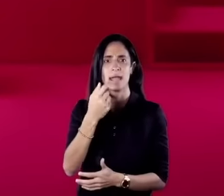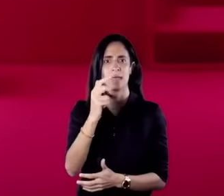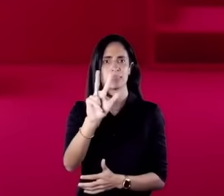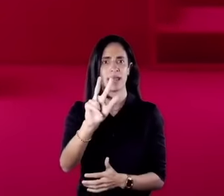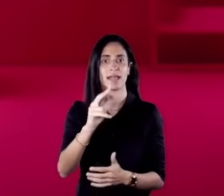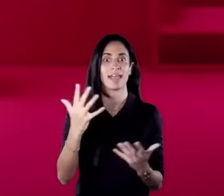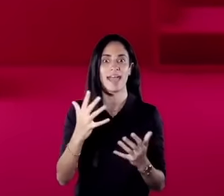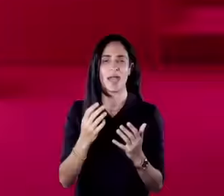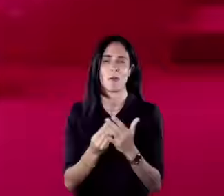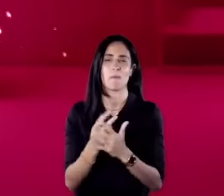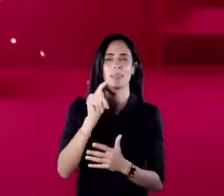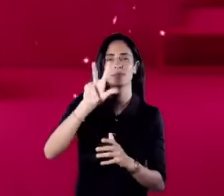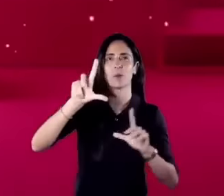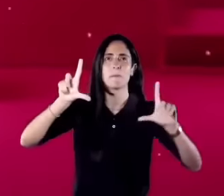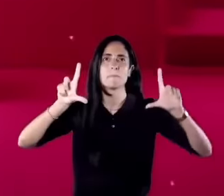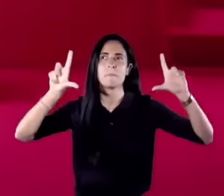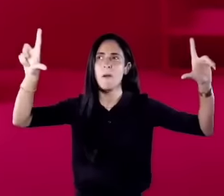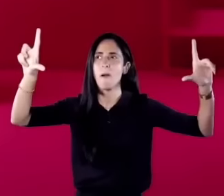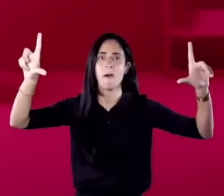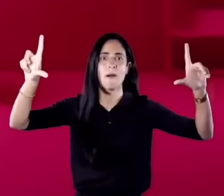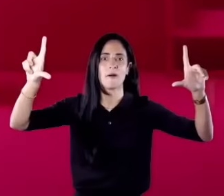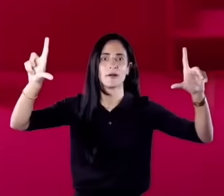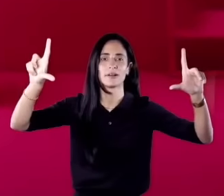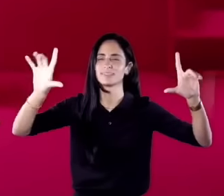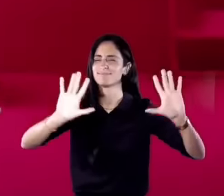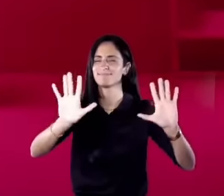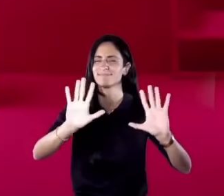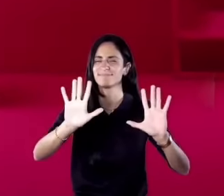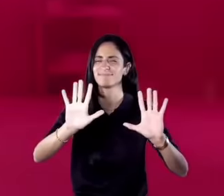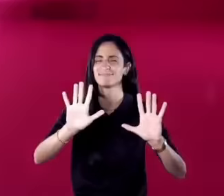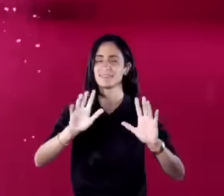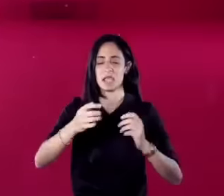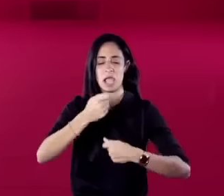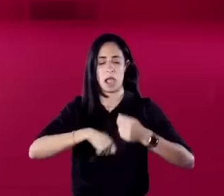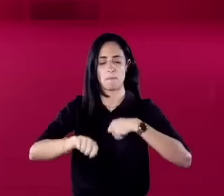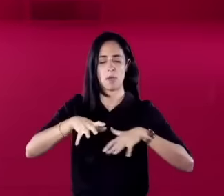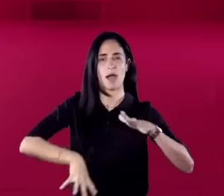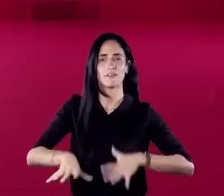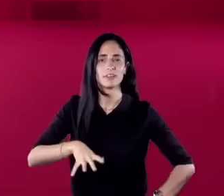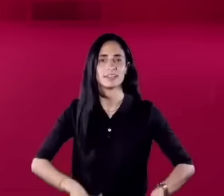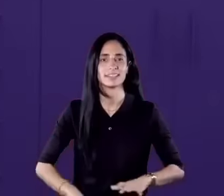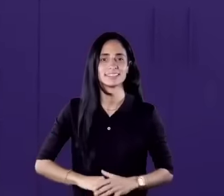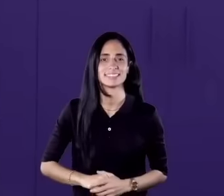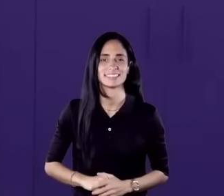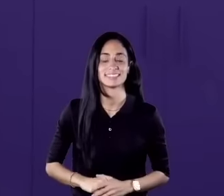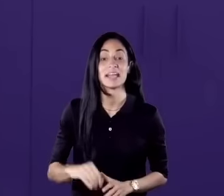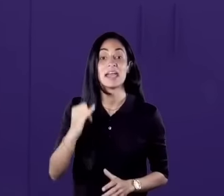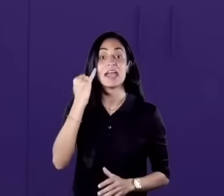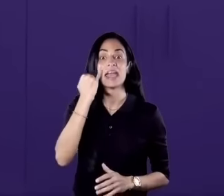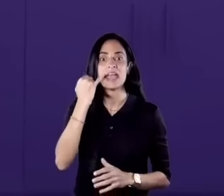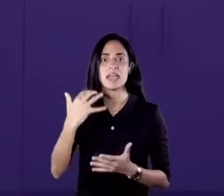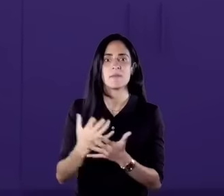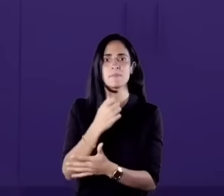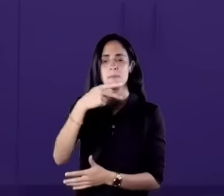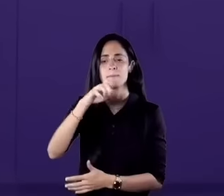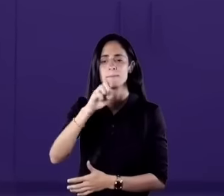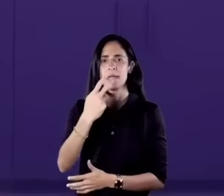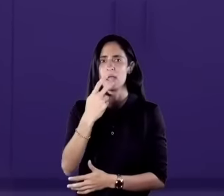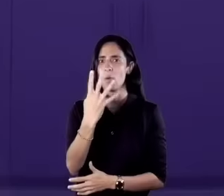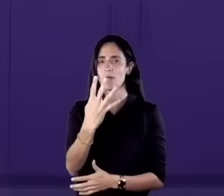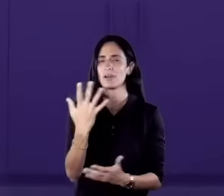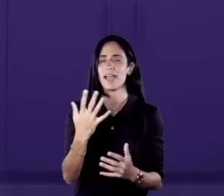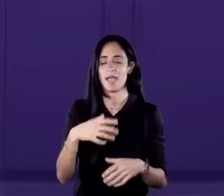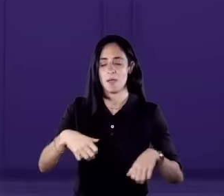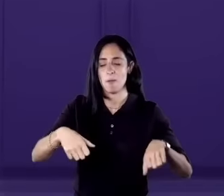Me compro un televisor. O mejor, me cambio de outfit. Si yo me pego en el Pega 4, yo